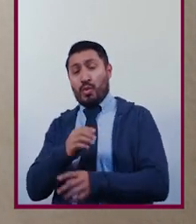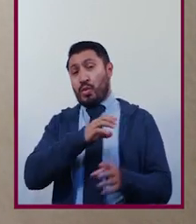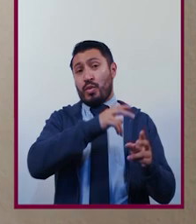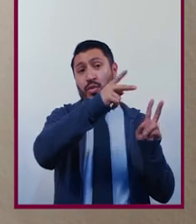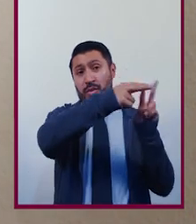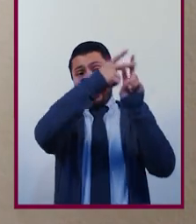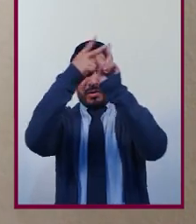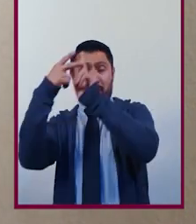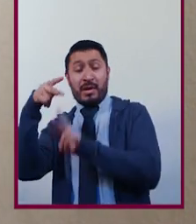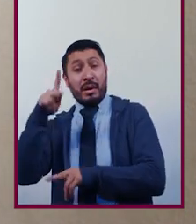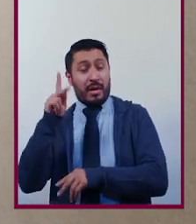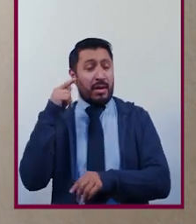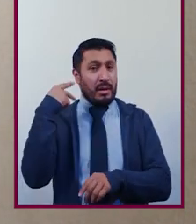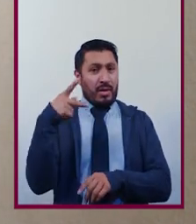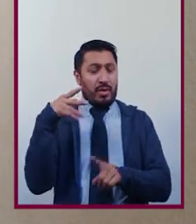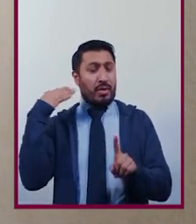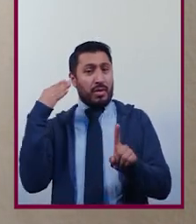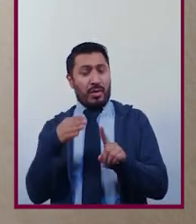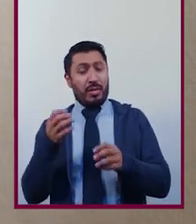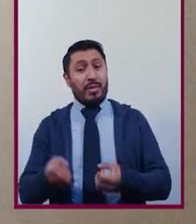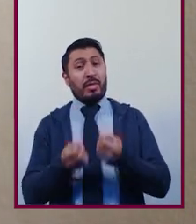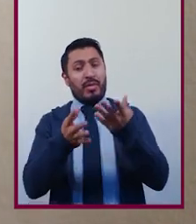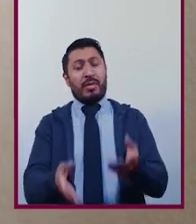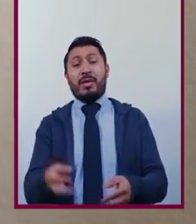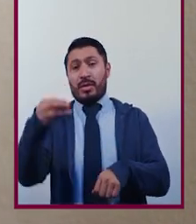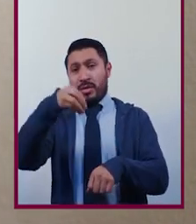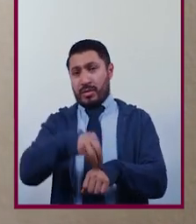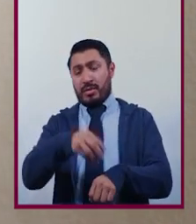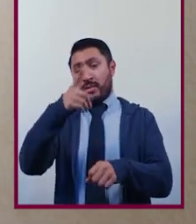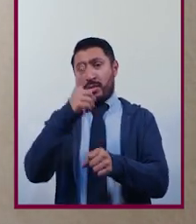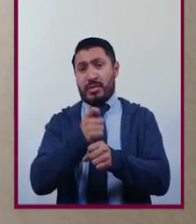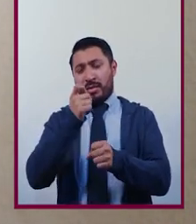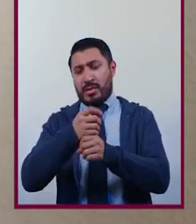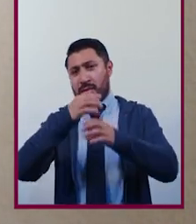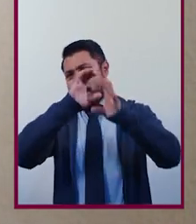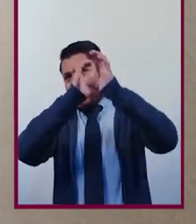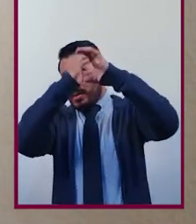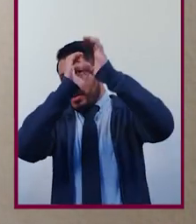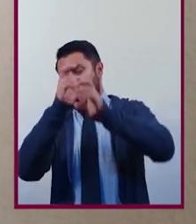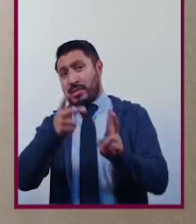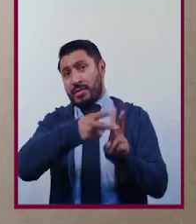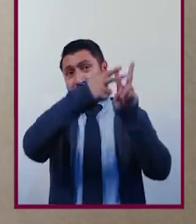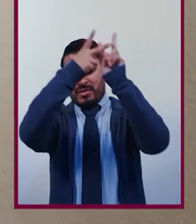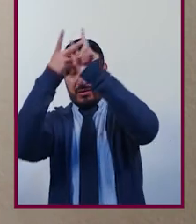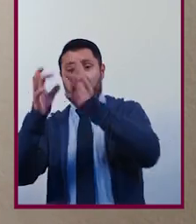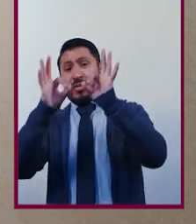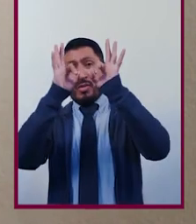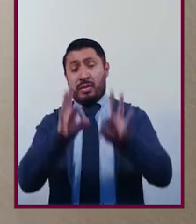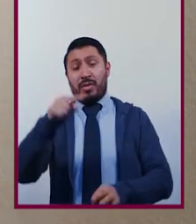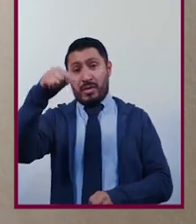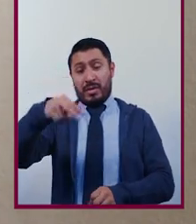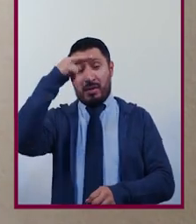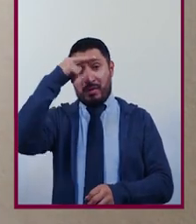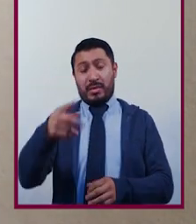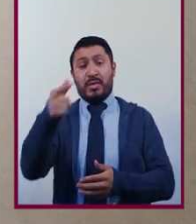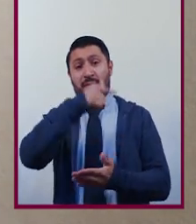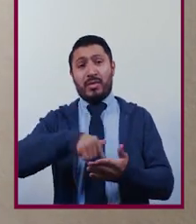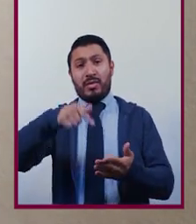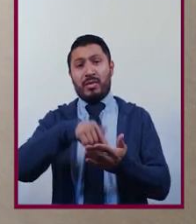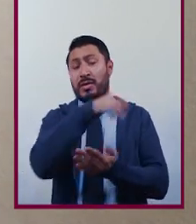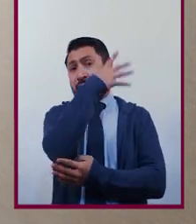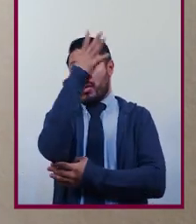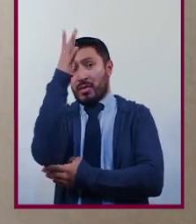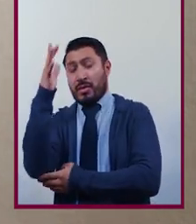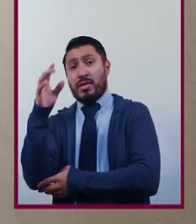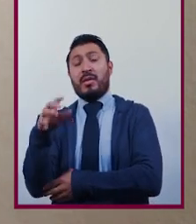Sin embargo, su principal contribución fue la instalación de un primer observatorio astronómico oficial en México, localizado en el bosque